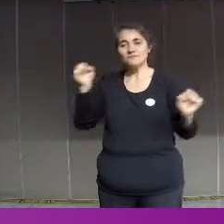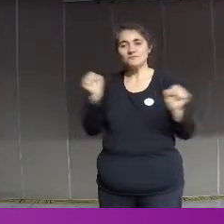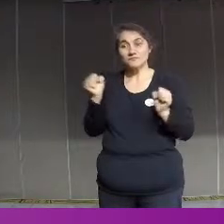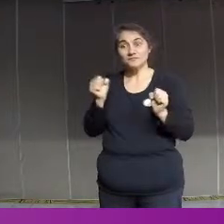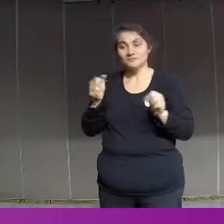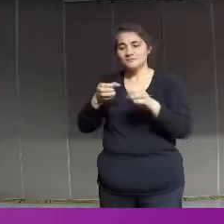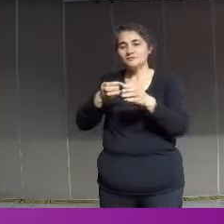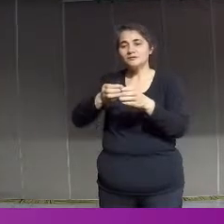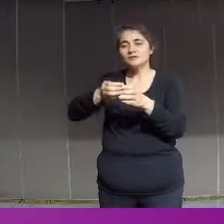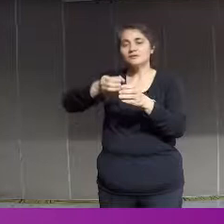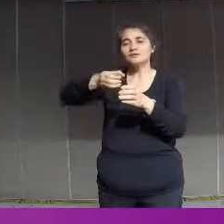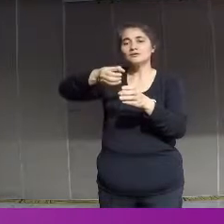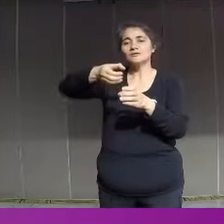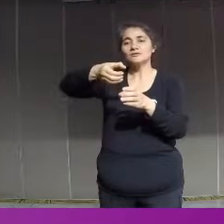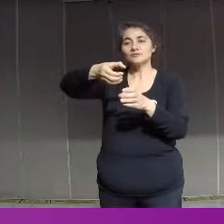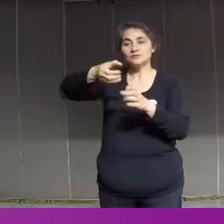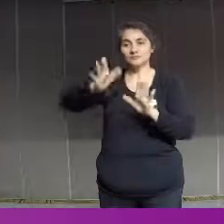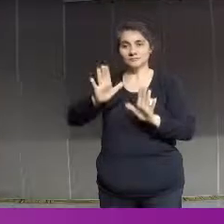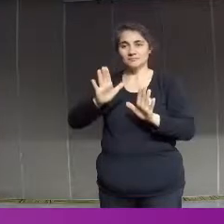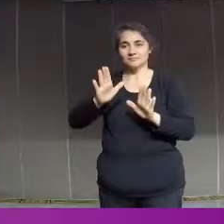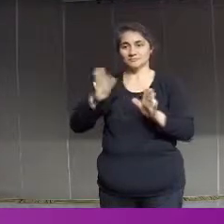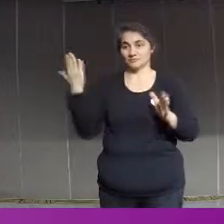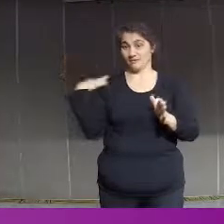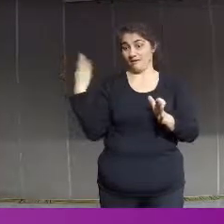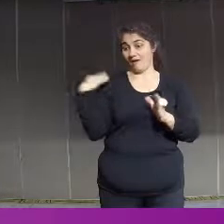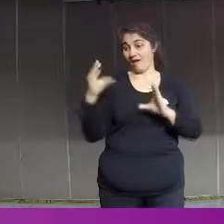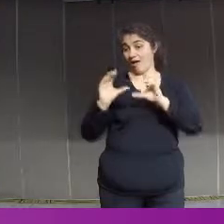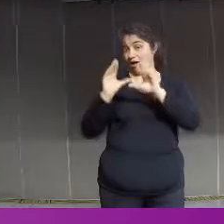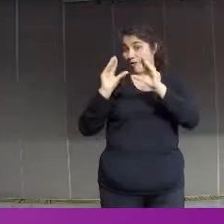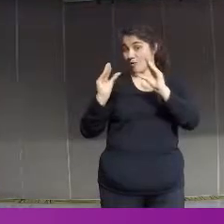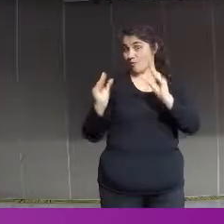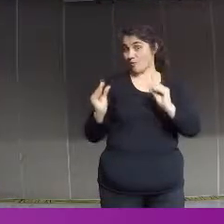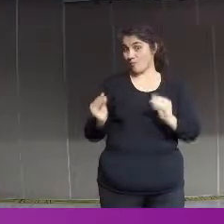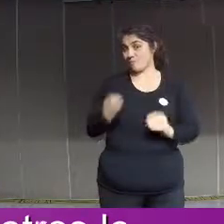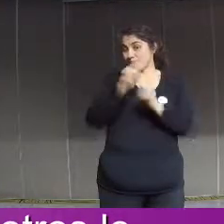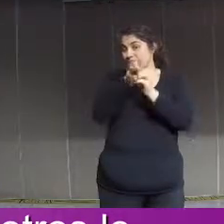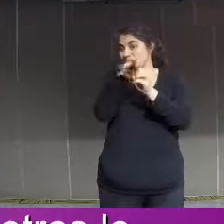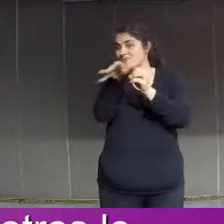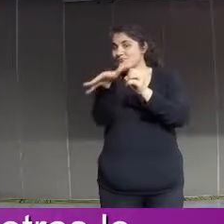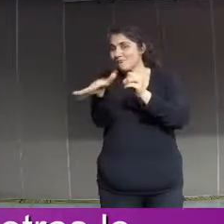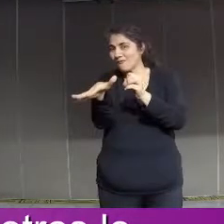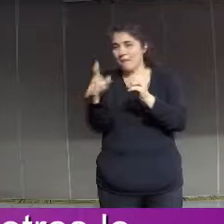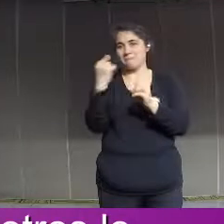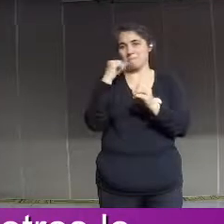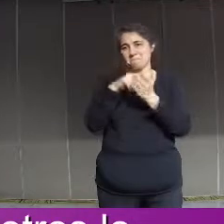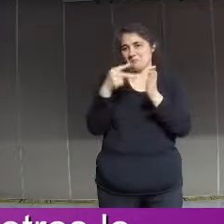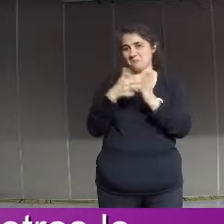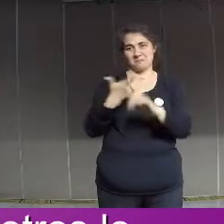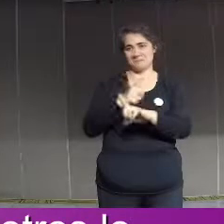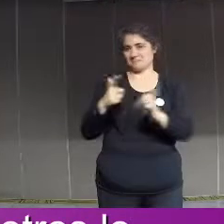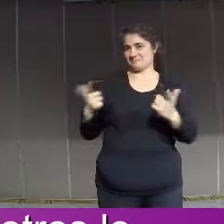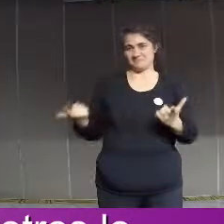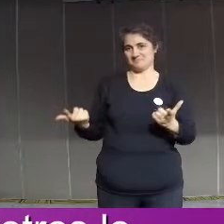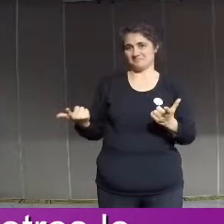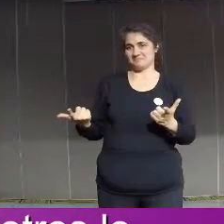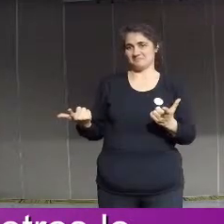es inocua al pulmón, ¿sí? Es la única sustancia que es inocua al pulmón. Entonces, si yo sospecho de que